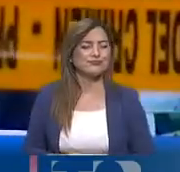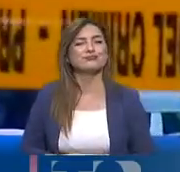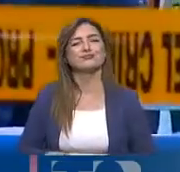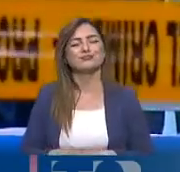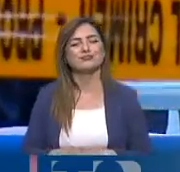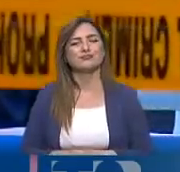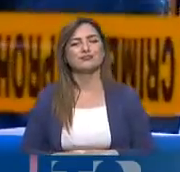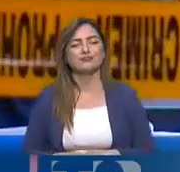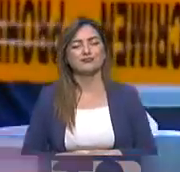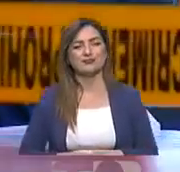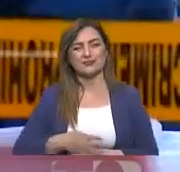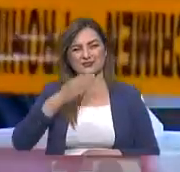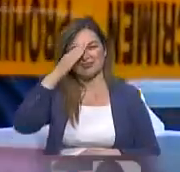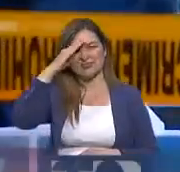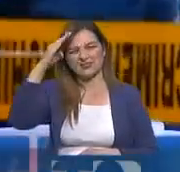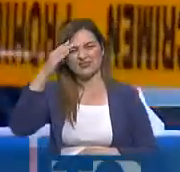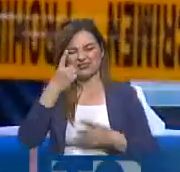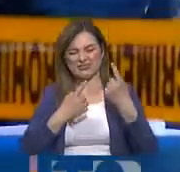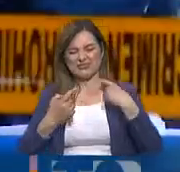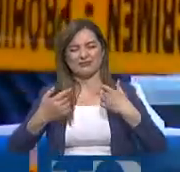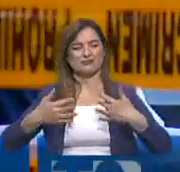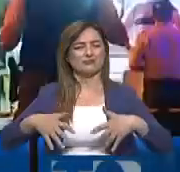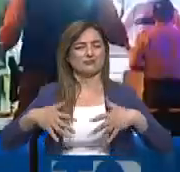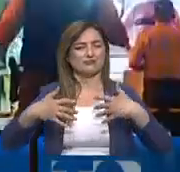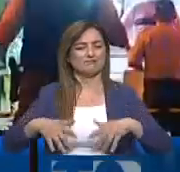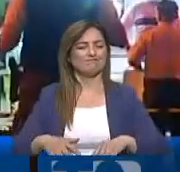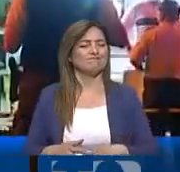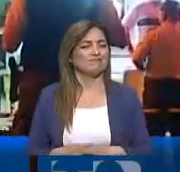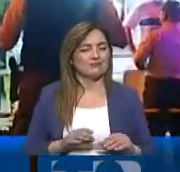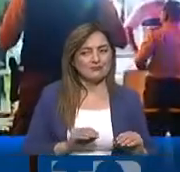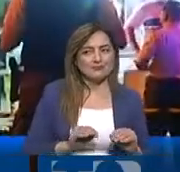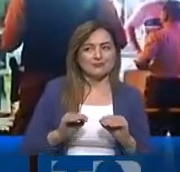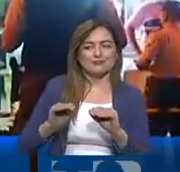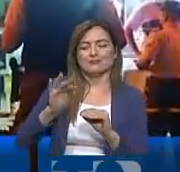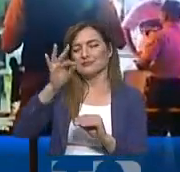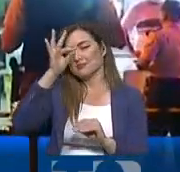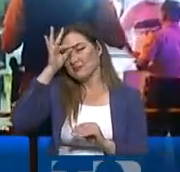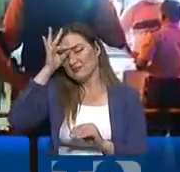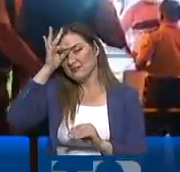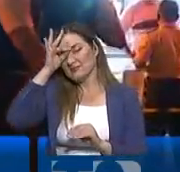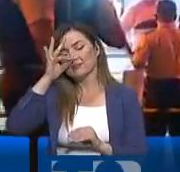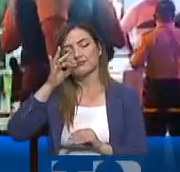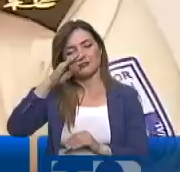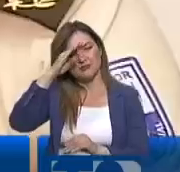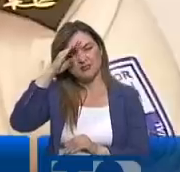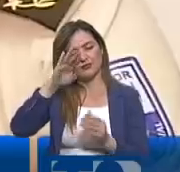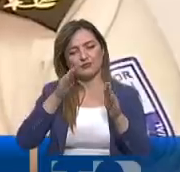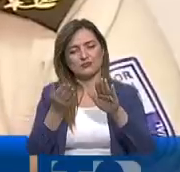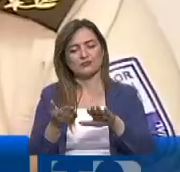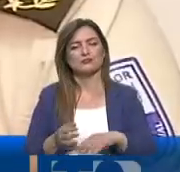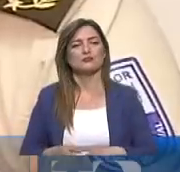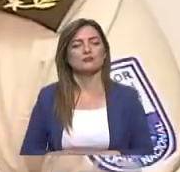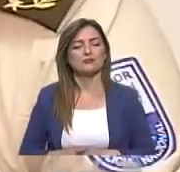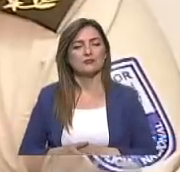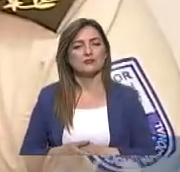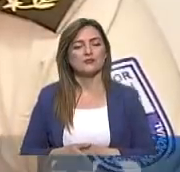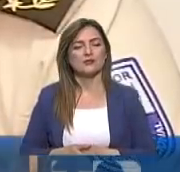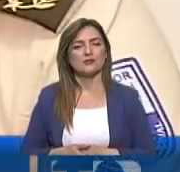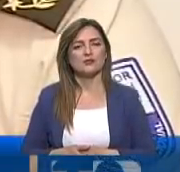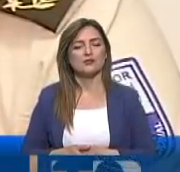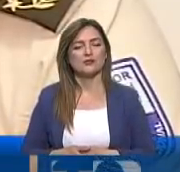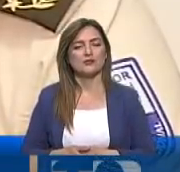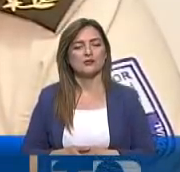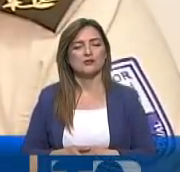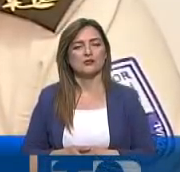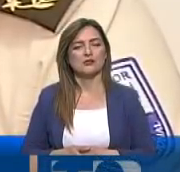metros. El agente del orden resultó gravemente herido. Mientras era trasladado al hospital de la institución, murió. Según lo que manifiestan, el proyectil